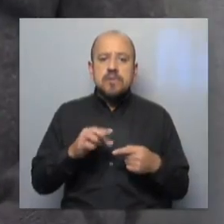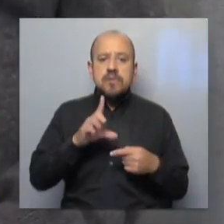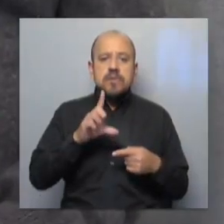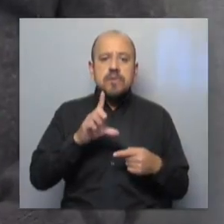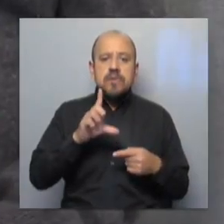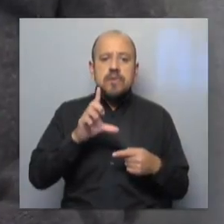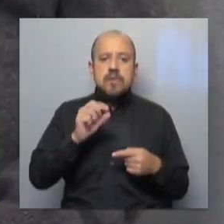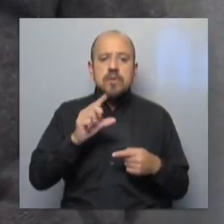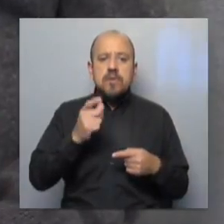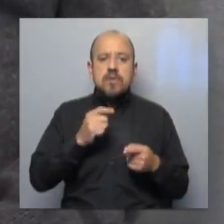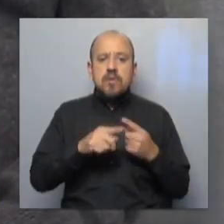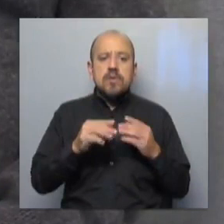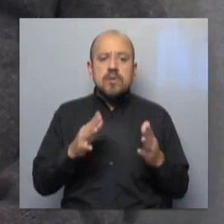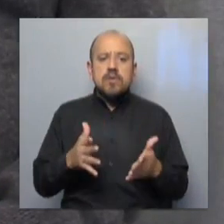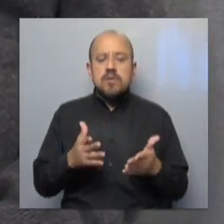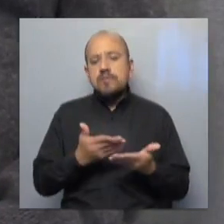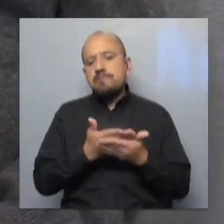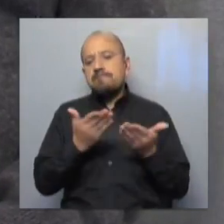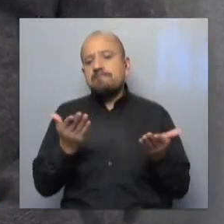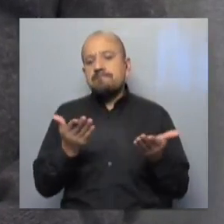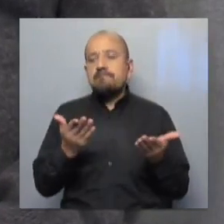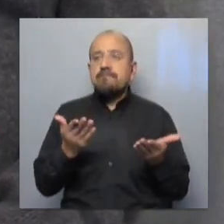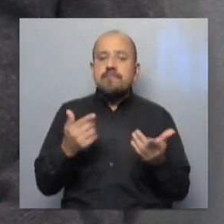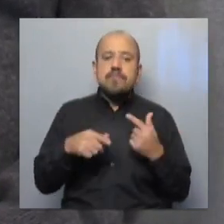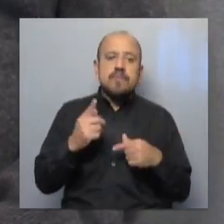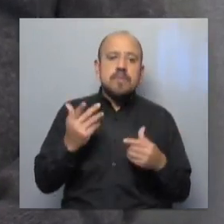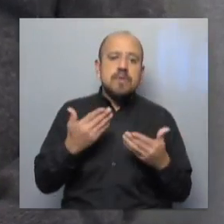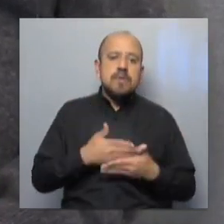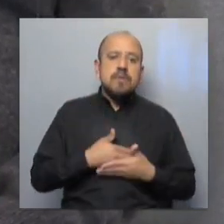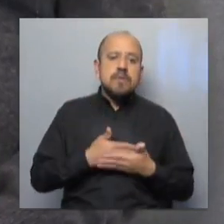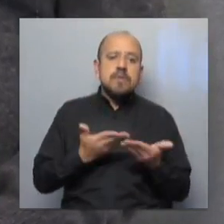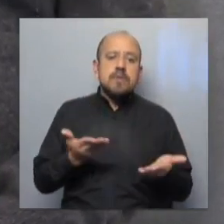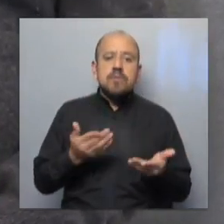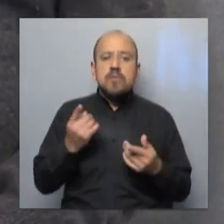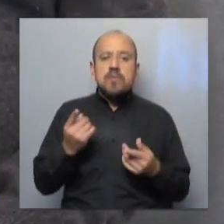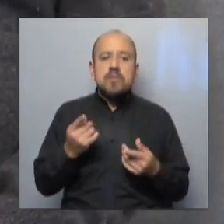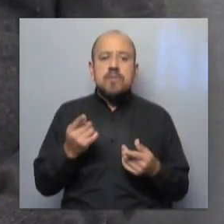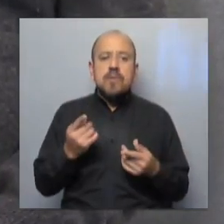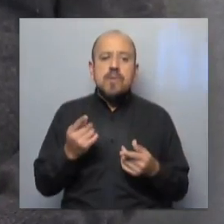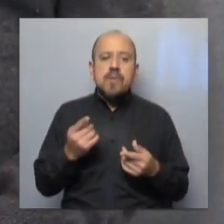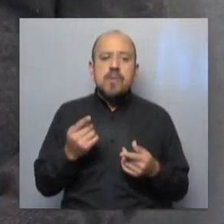toda la luz y a morosidad si se quiere